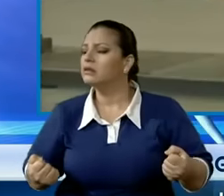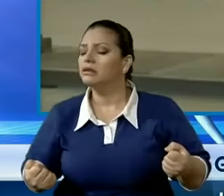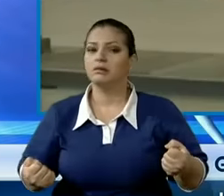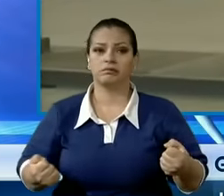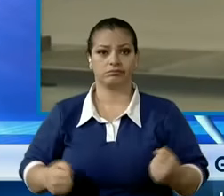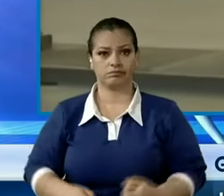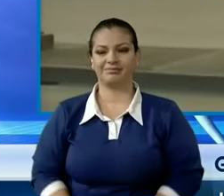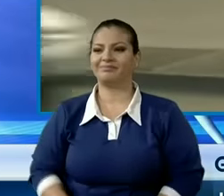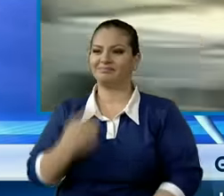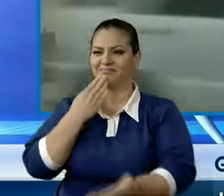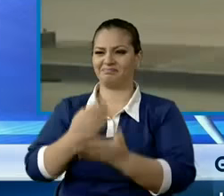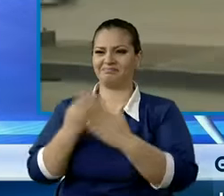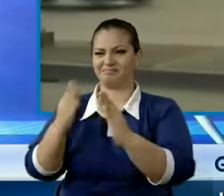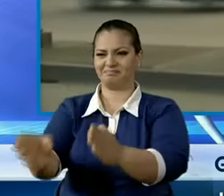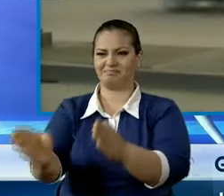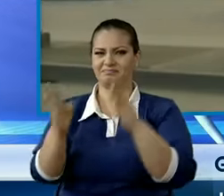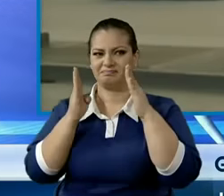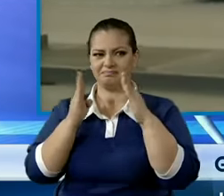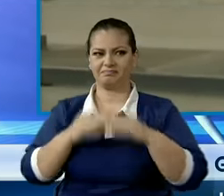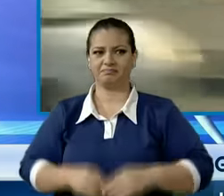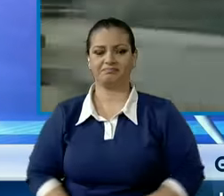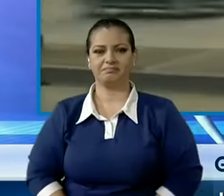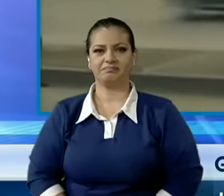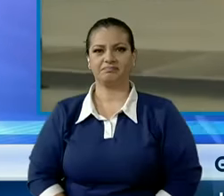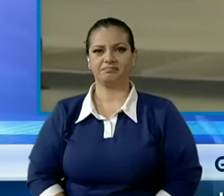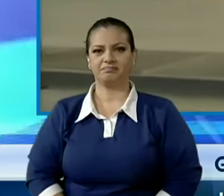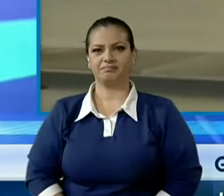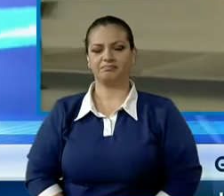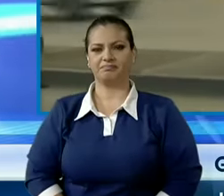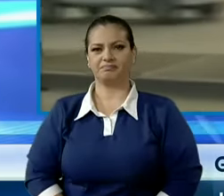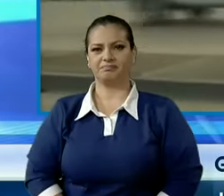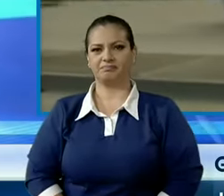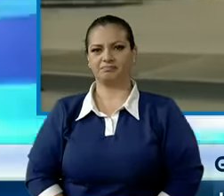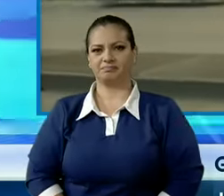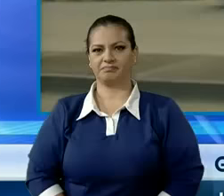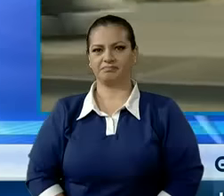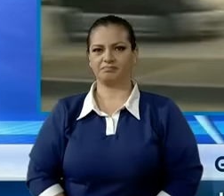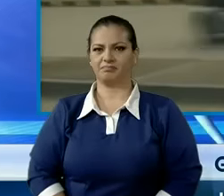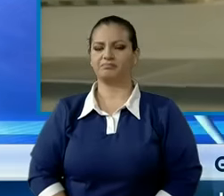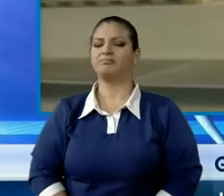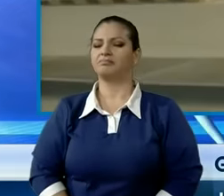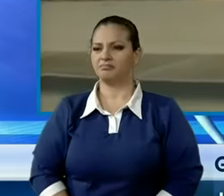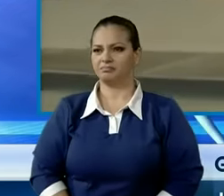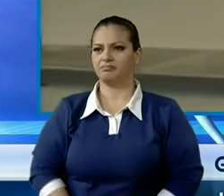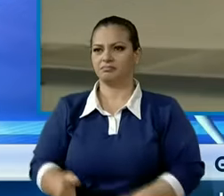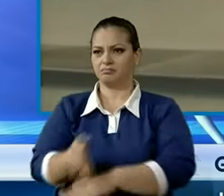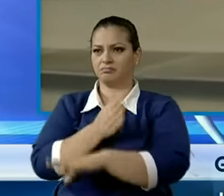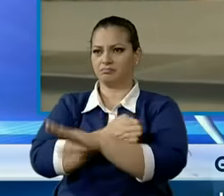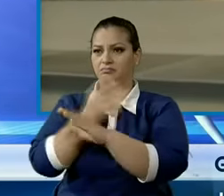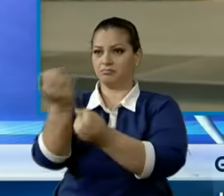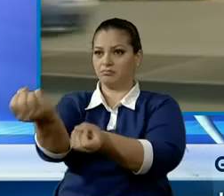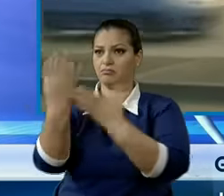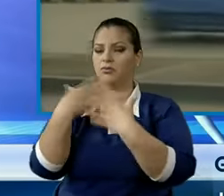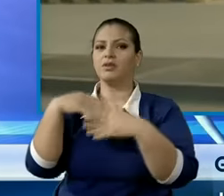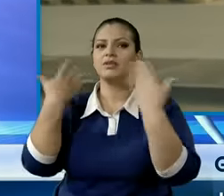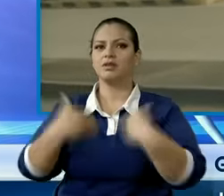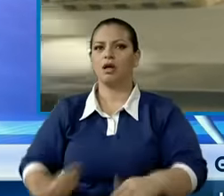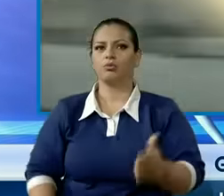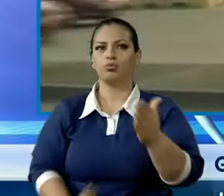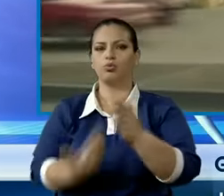por la amabilidad de atendernos. Ahí estamos avanzando. Lo de los radares también, que usted acaba de decir que van a tener que poner